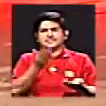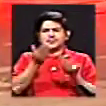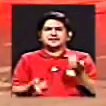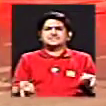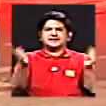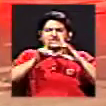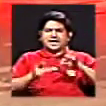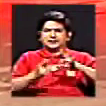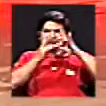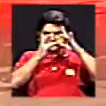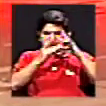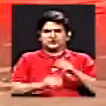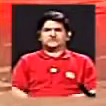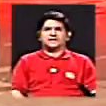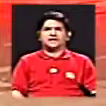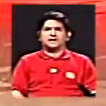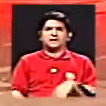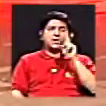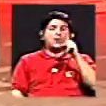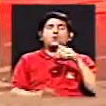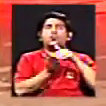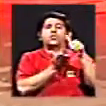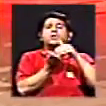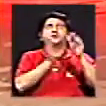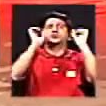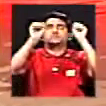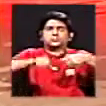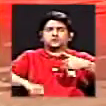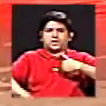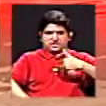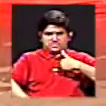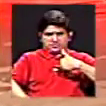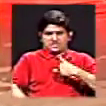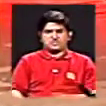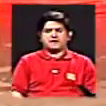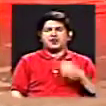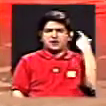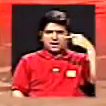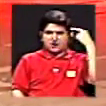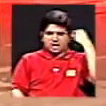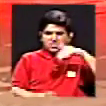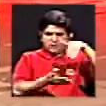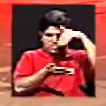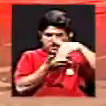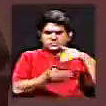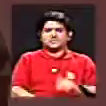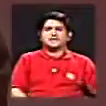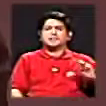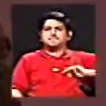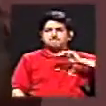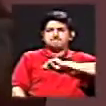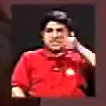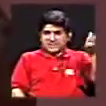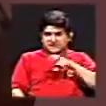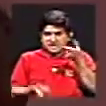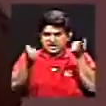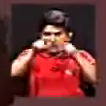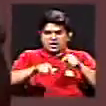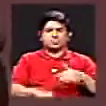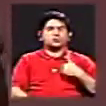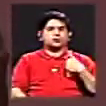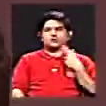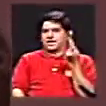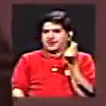muy particular, que una de las excusas que podría haber tenido el gobierno central, en este caso el MOP, es que, por ejemplo, no tenga